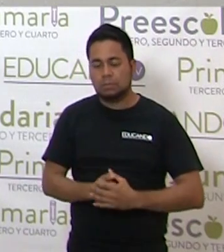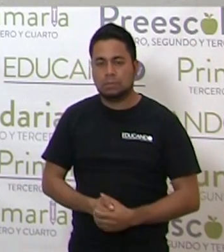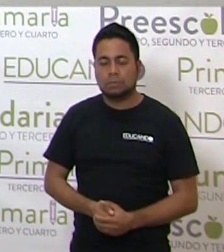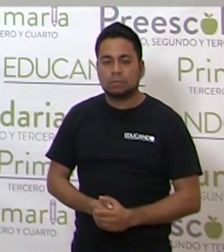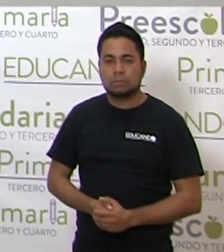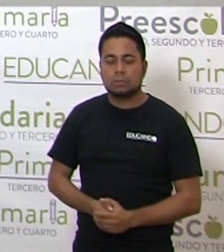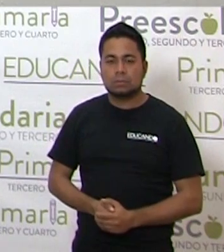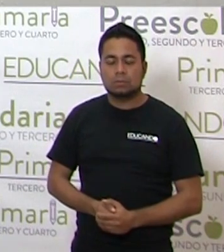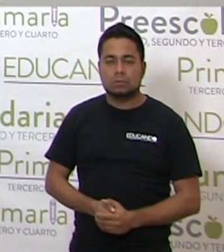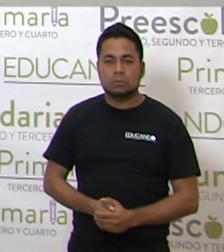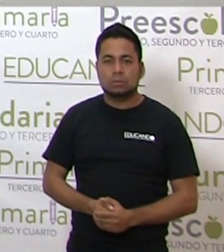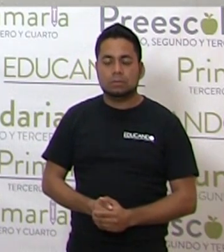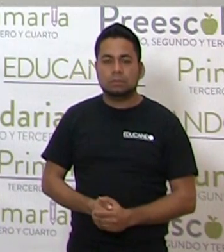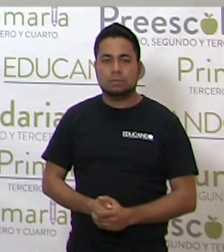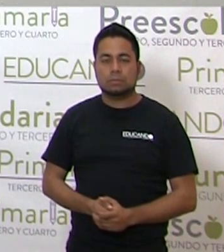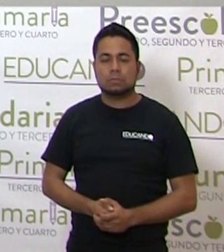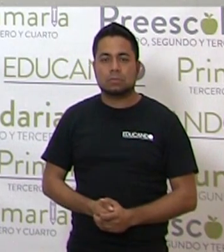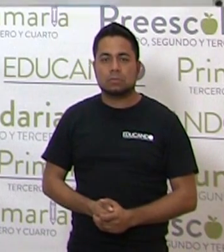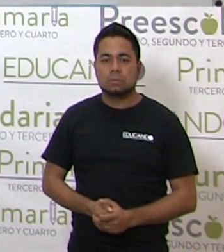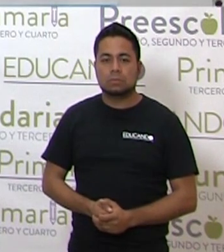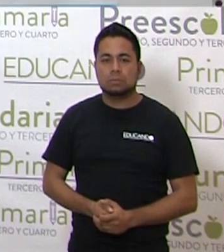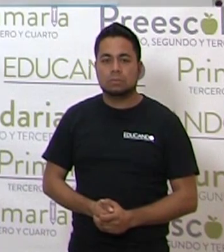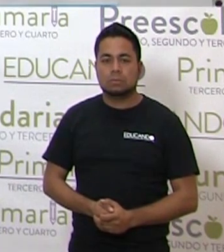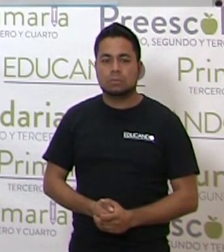Sobre la vaca.